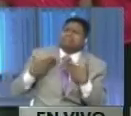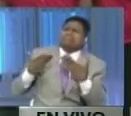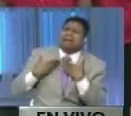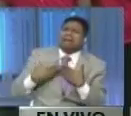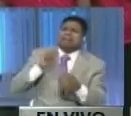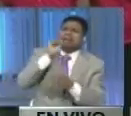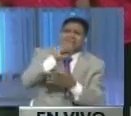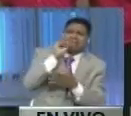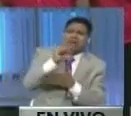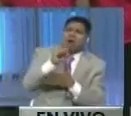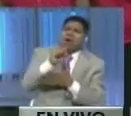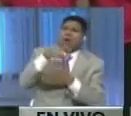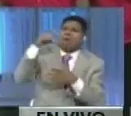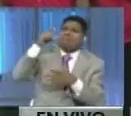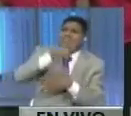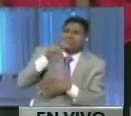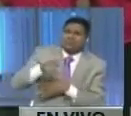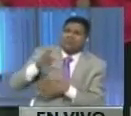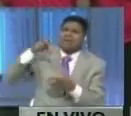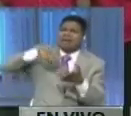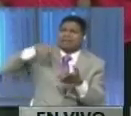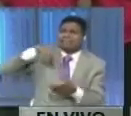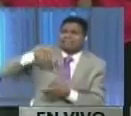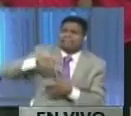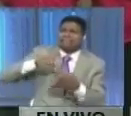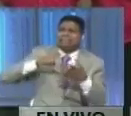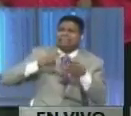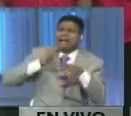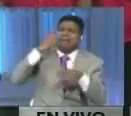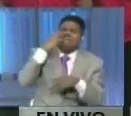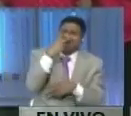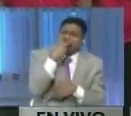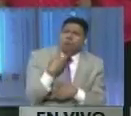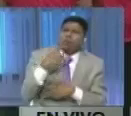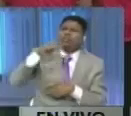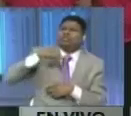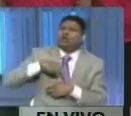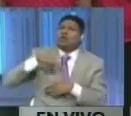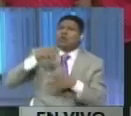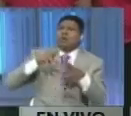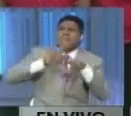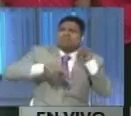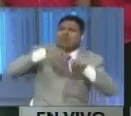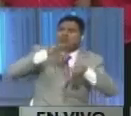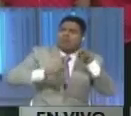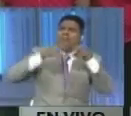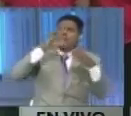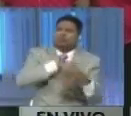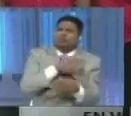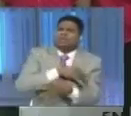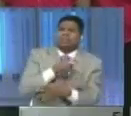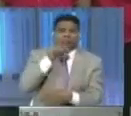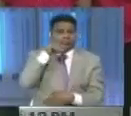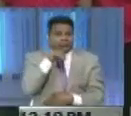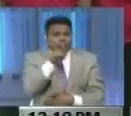necesita, para seguir construyendo el socialismo. Y usted, hermano, que está en su casa,